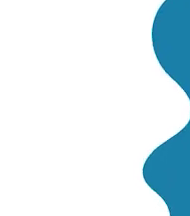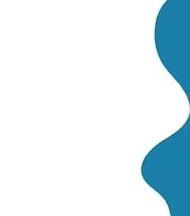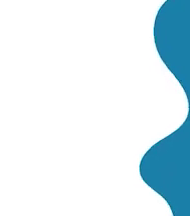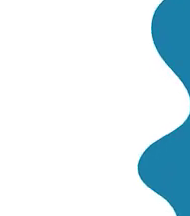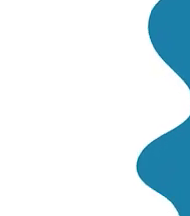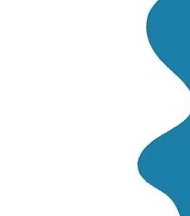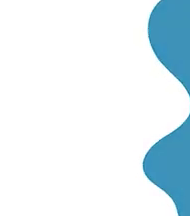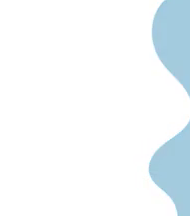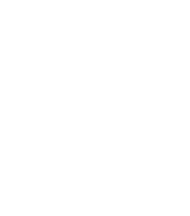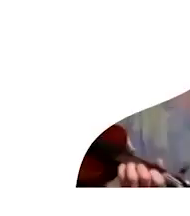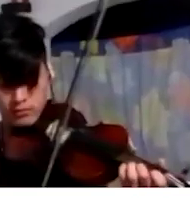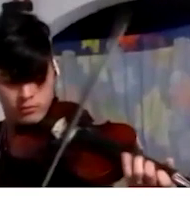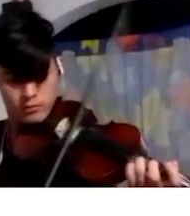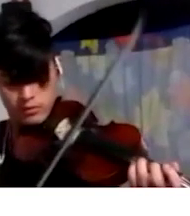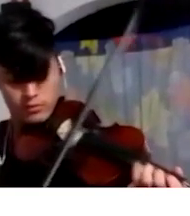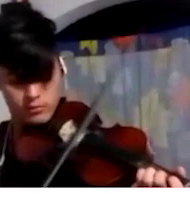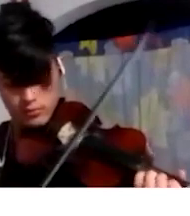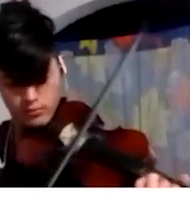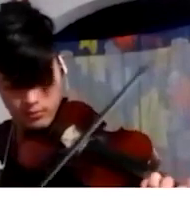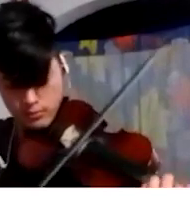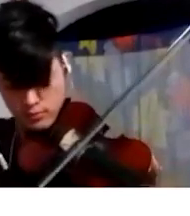aprendeencasa.sep.gov.mx.